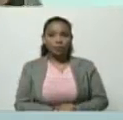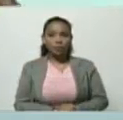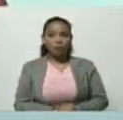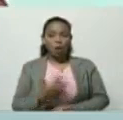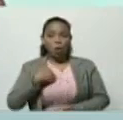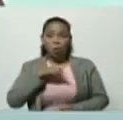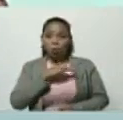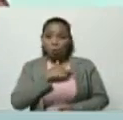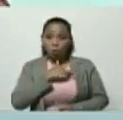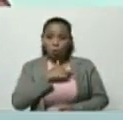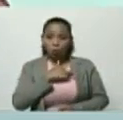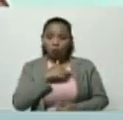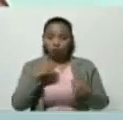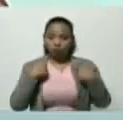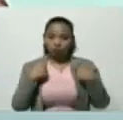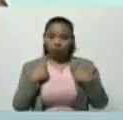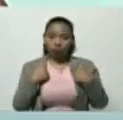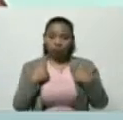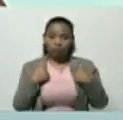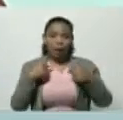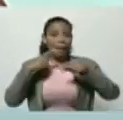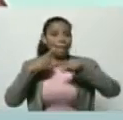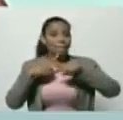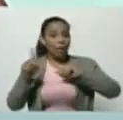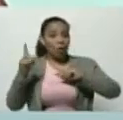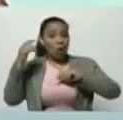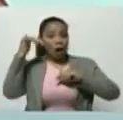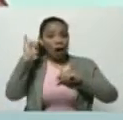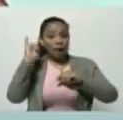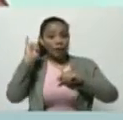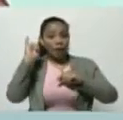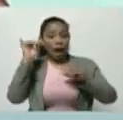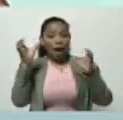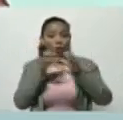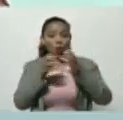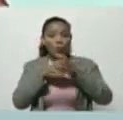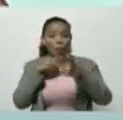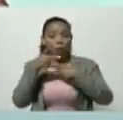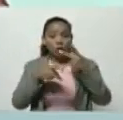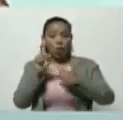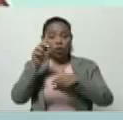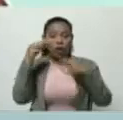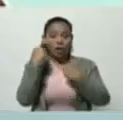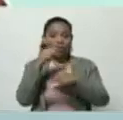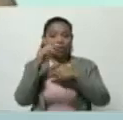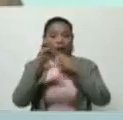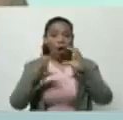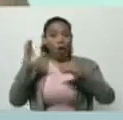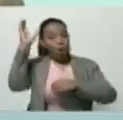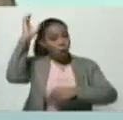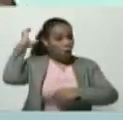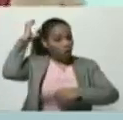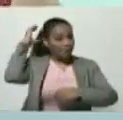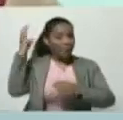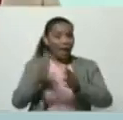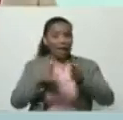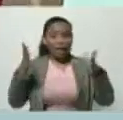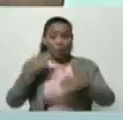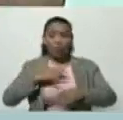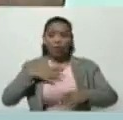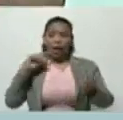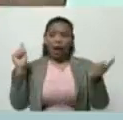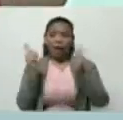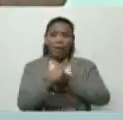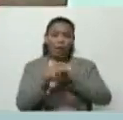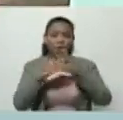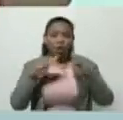estábamos nosotros, pero ha alcanzado el partido un nivel de conciencia tan grande que nosotros nos podían cambiar a todos y el